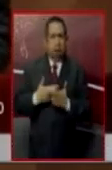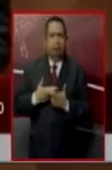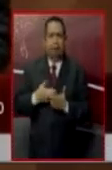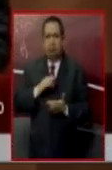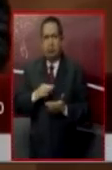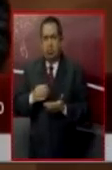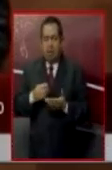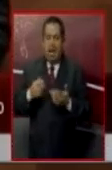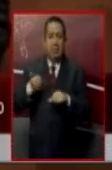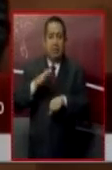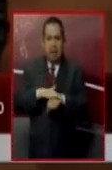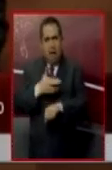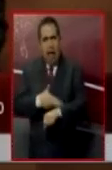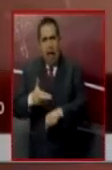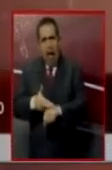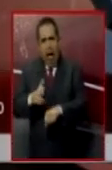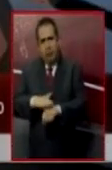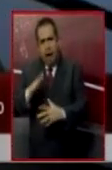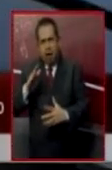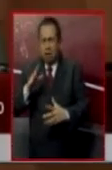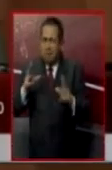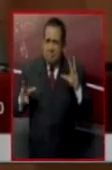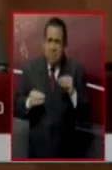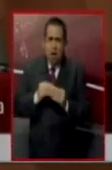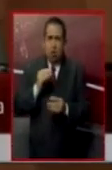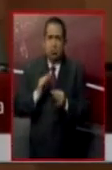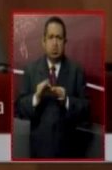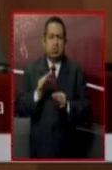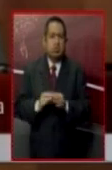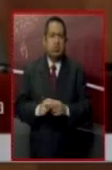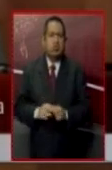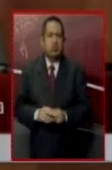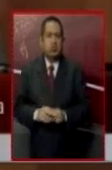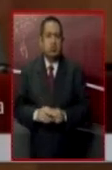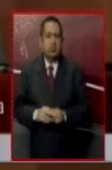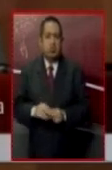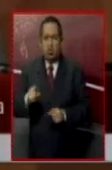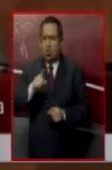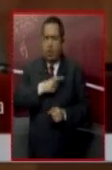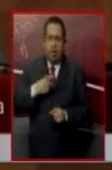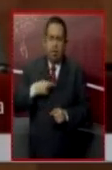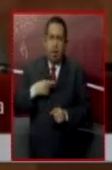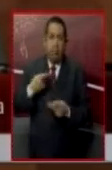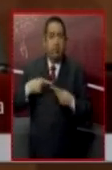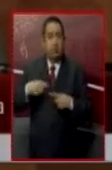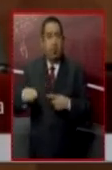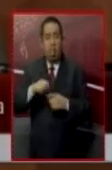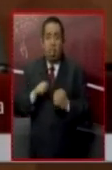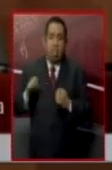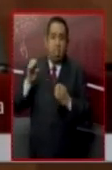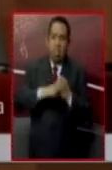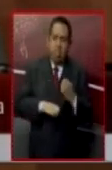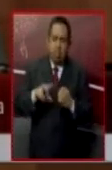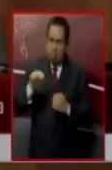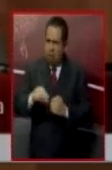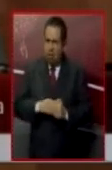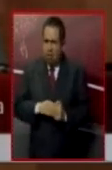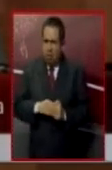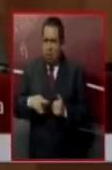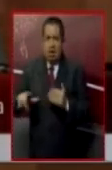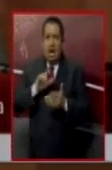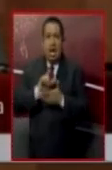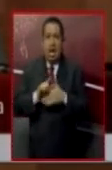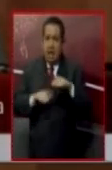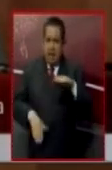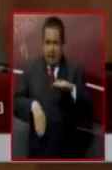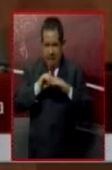la simplificación administrativa. No tratemos de engañar a la gente. La ley contempla que el límite superior